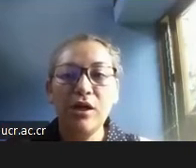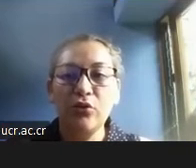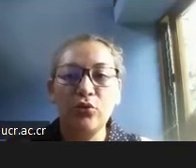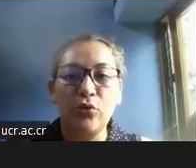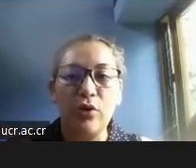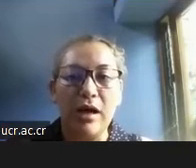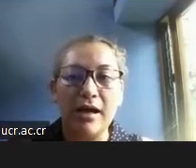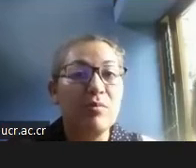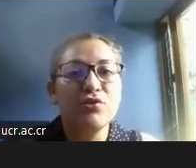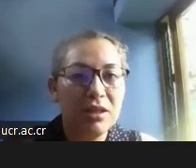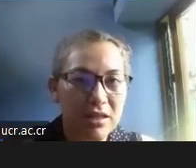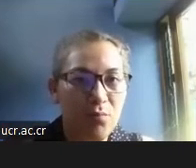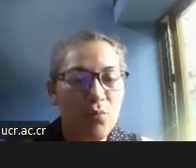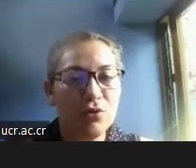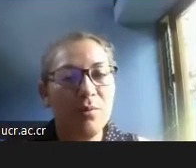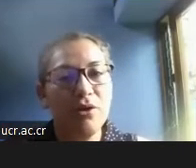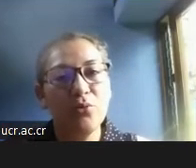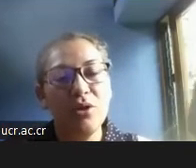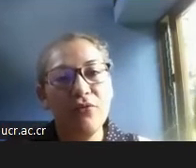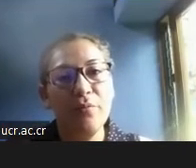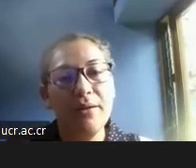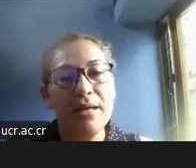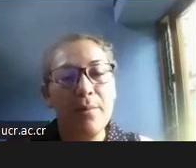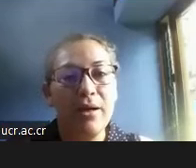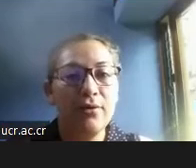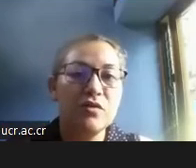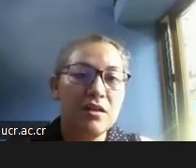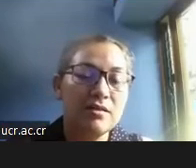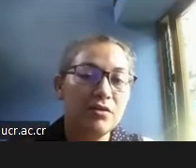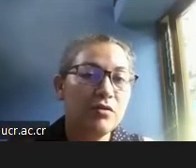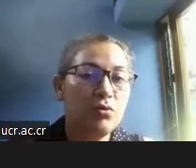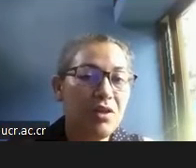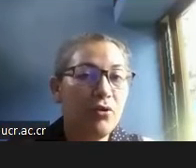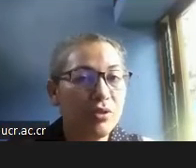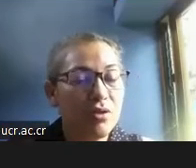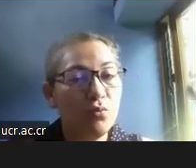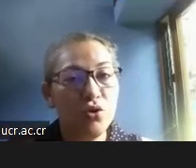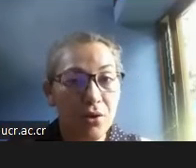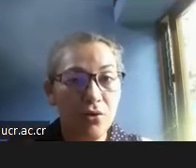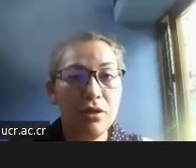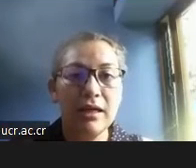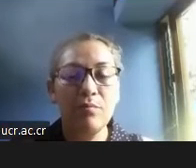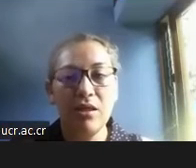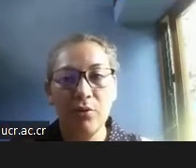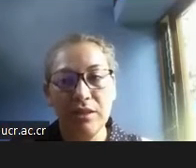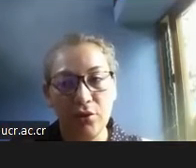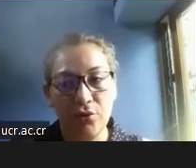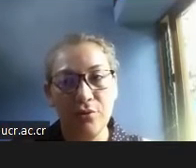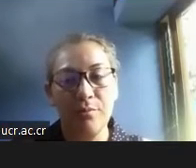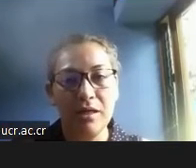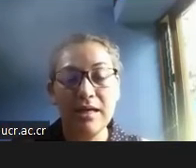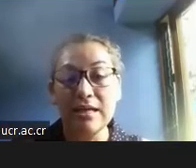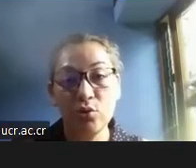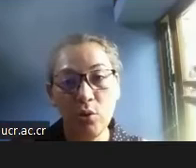en cuanto a la inversión en tiempo, por llamarlo de alguna forma, para conseguir este resultado, pues es mucho menor que en el video